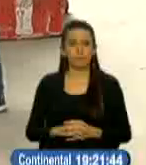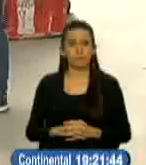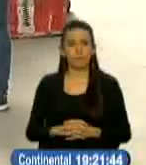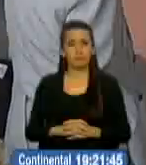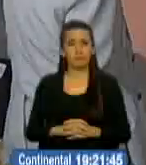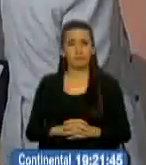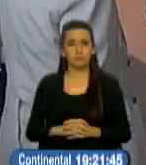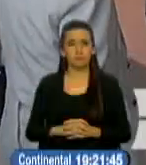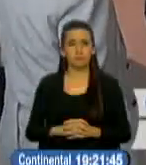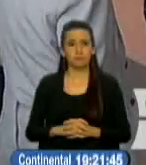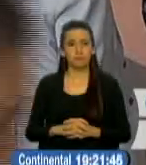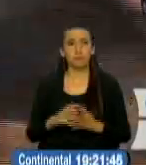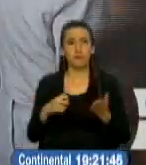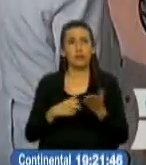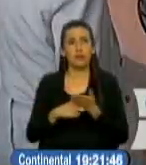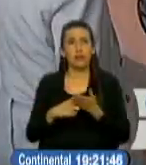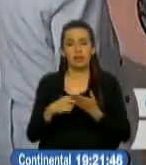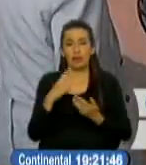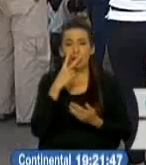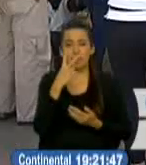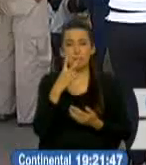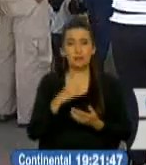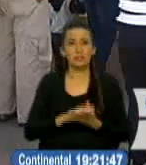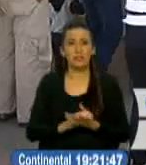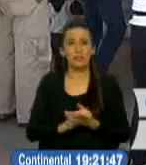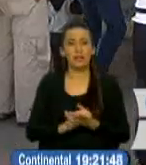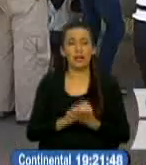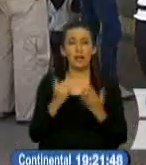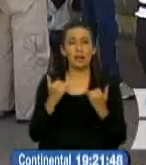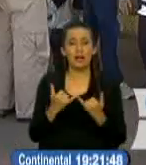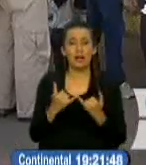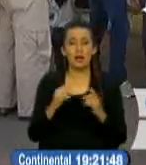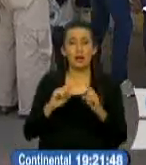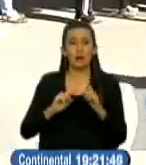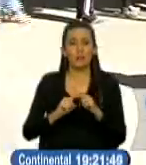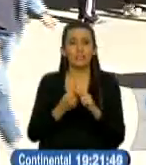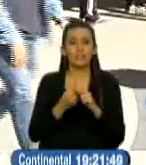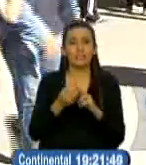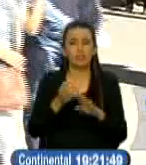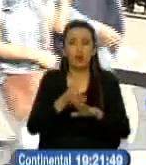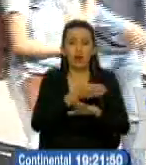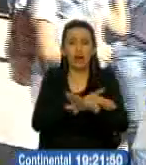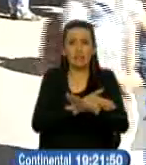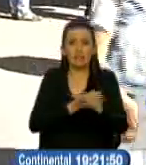La demanda de pasajes se incrementa y los viajeros iniciaron su periplo desde muy temprano